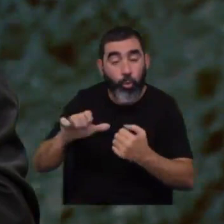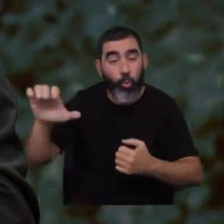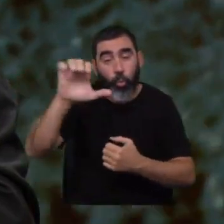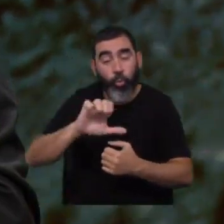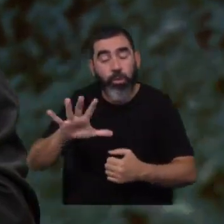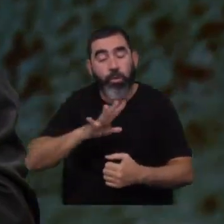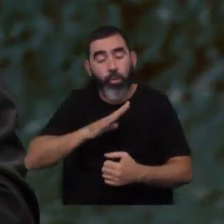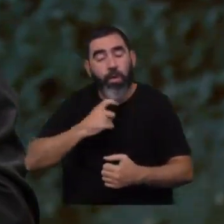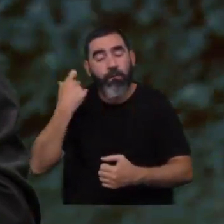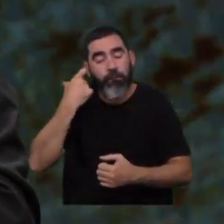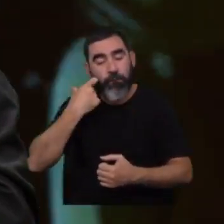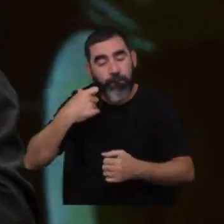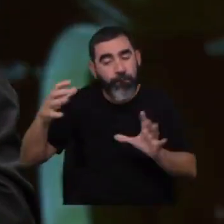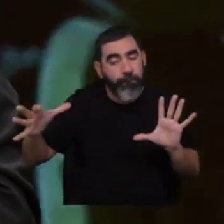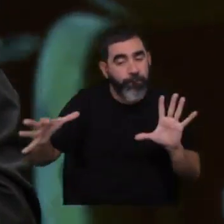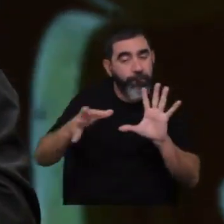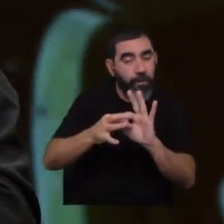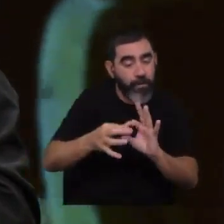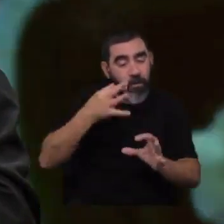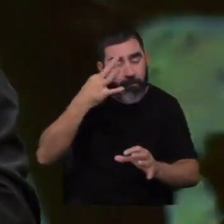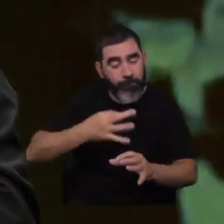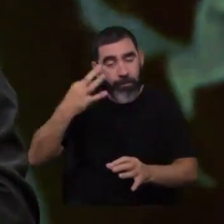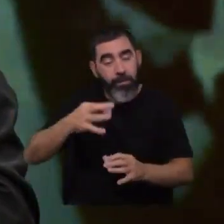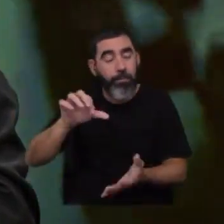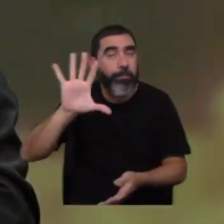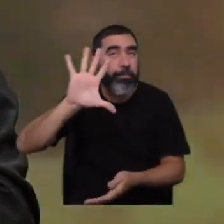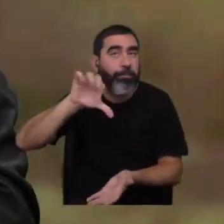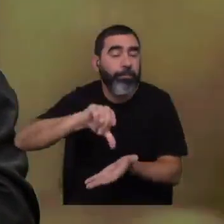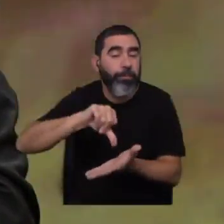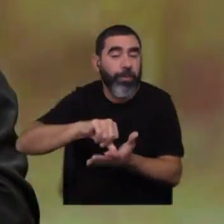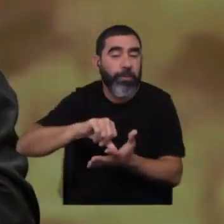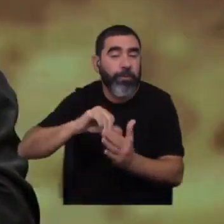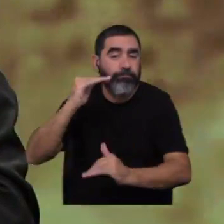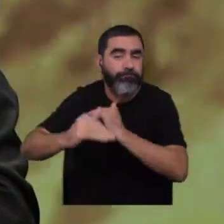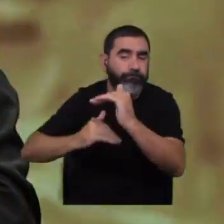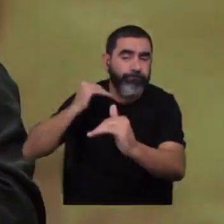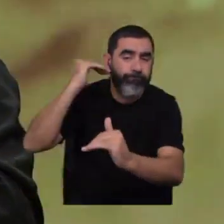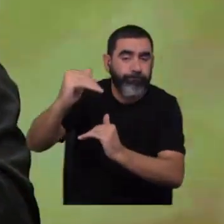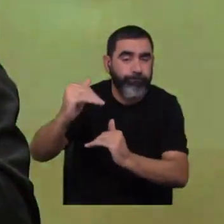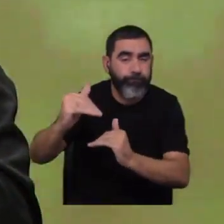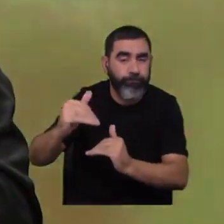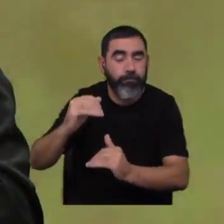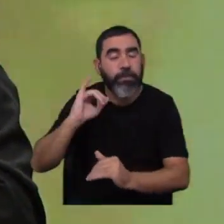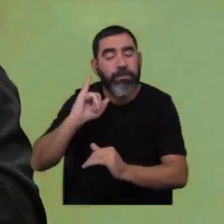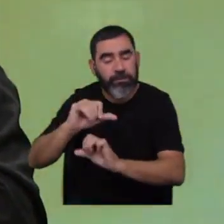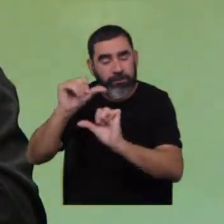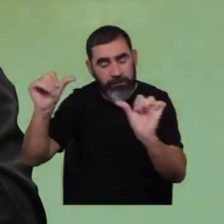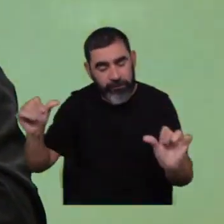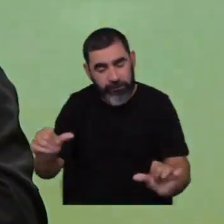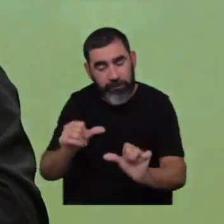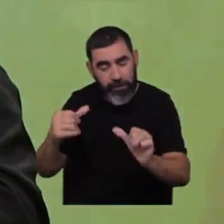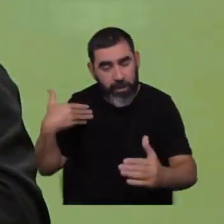Todavía estamos lejos de tener un nivel de países completamente desarrollados. Se ha venido haciendo y se ha venido